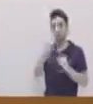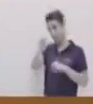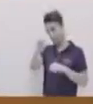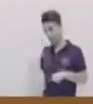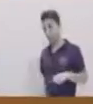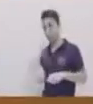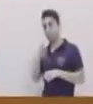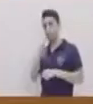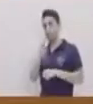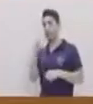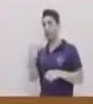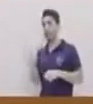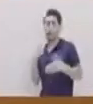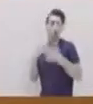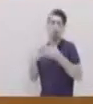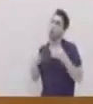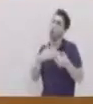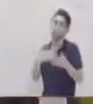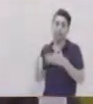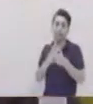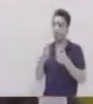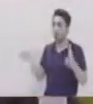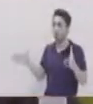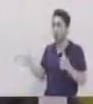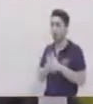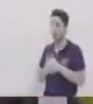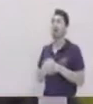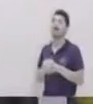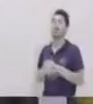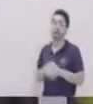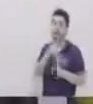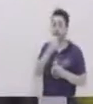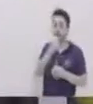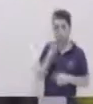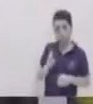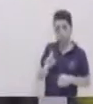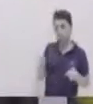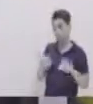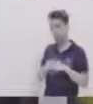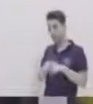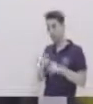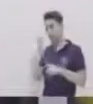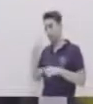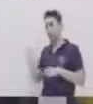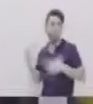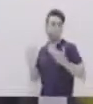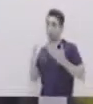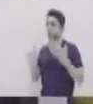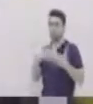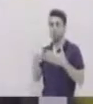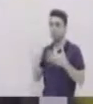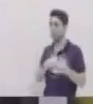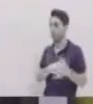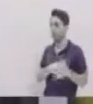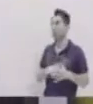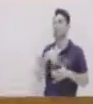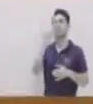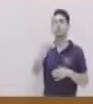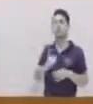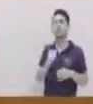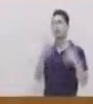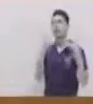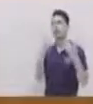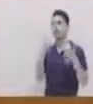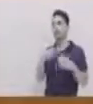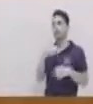hacer la combinación de la B y la A, porque dice que no importa el orden. Entonces da lo mismo tener A, B que tener B, A. Y como